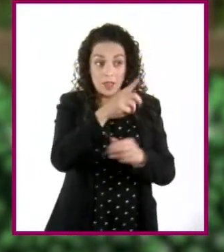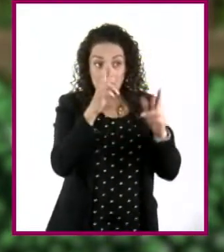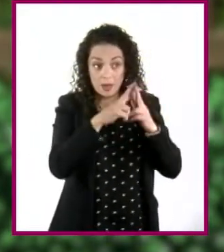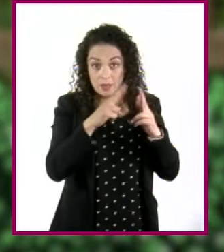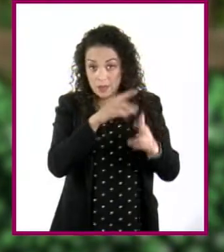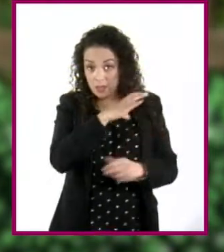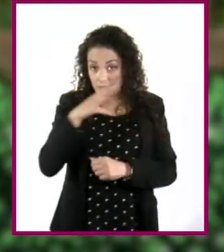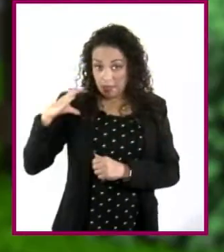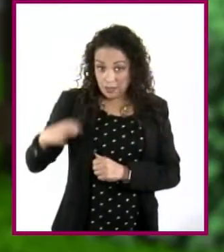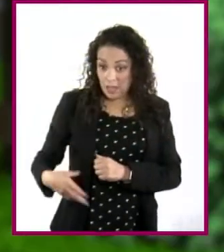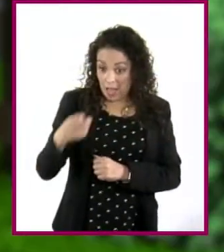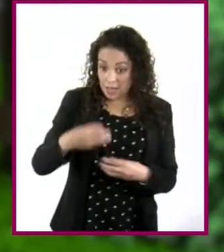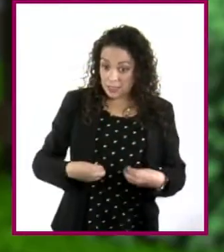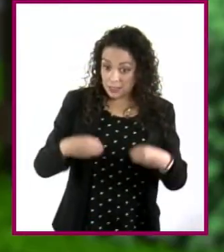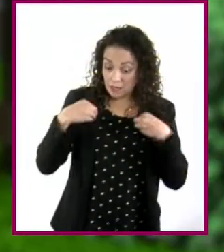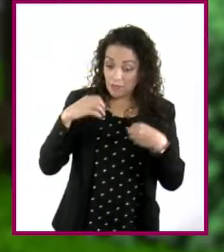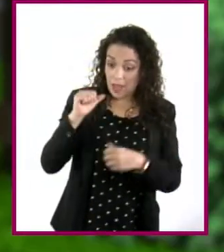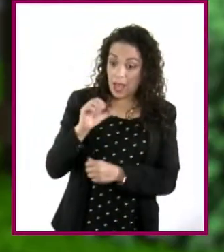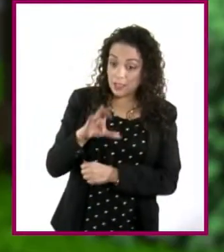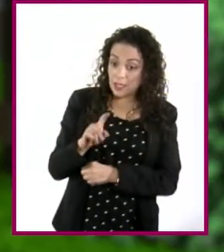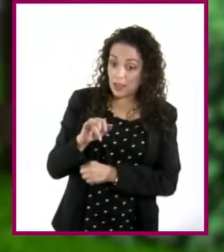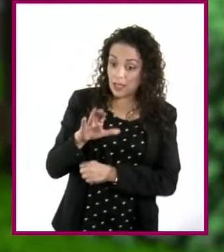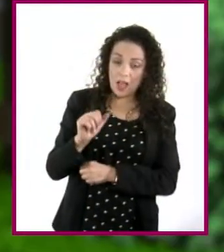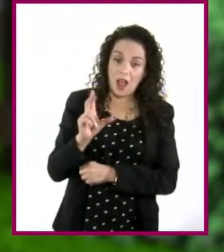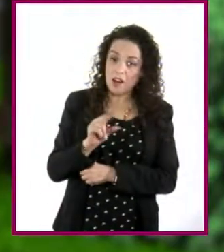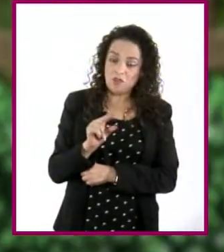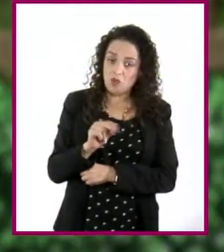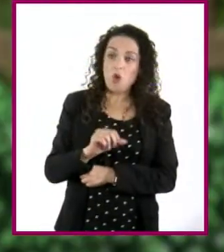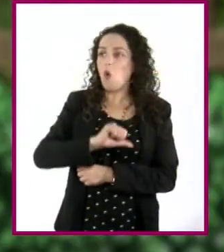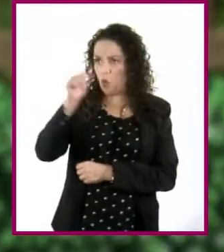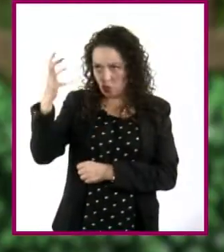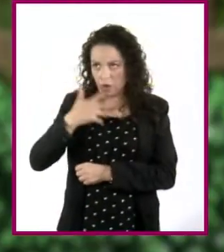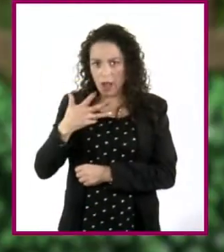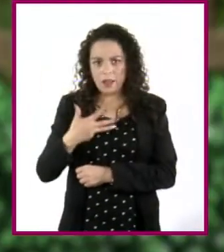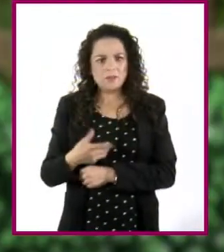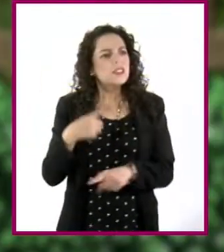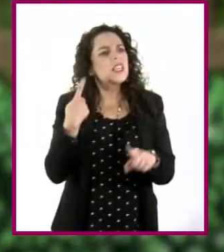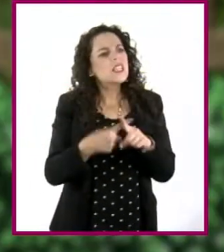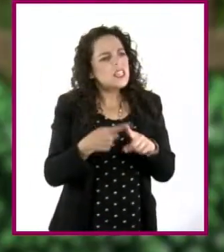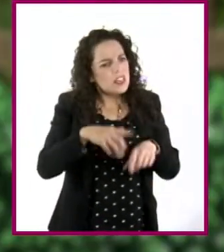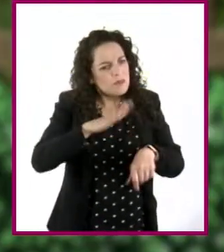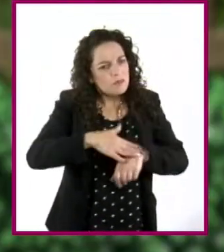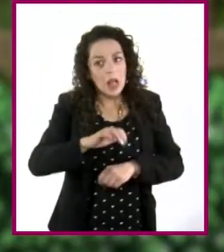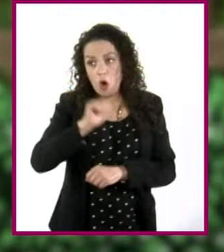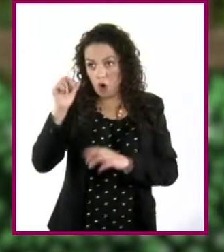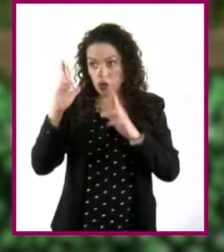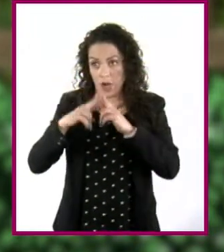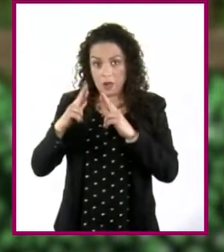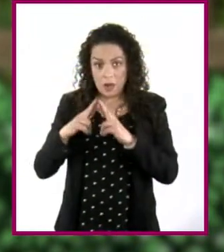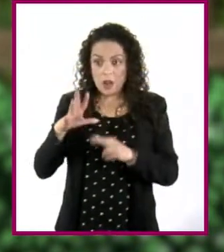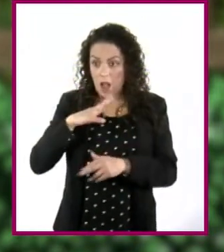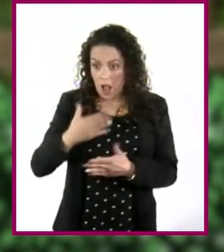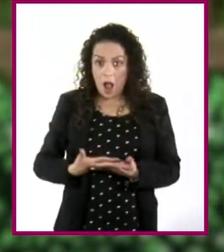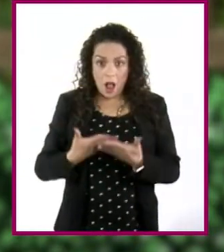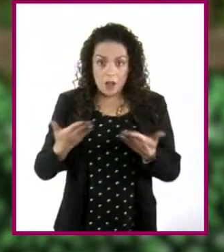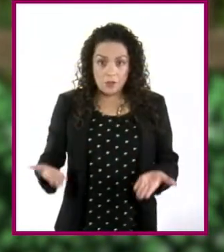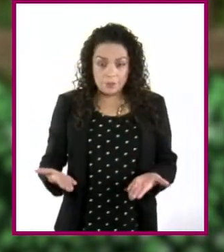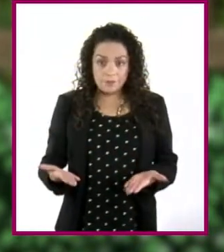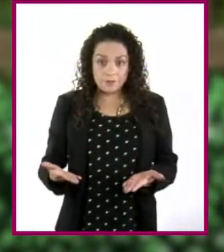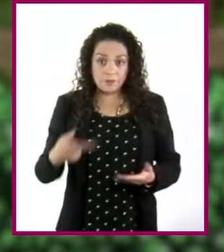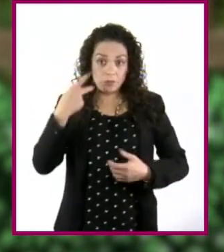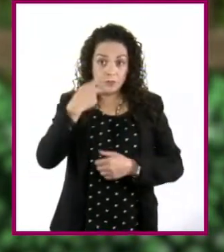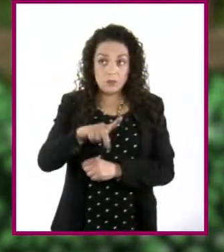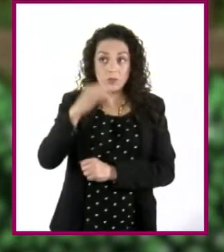de vida ascética, ¿eh? ¿No? ¿Quiénes más lo practican? Pues hay algunas otras religiones actualmente que tienen entre sus